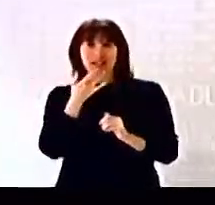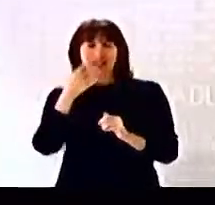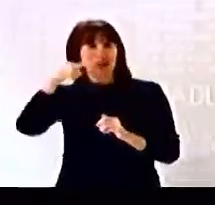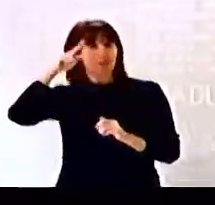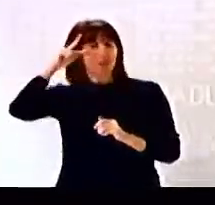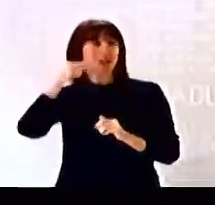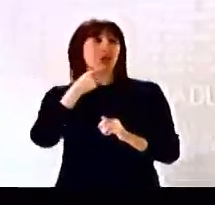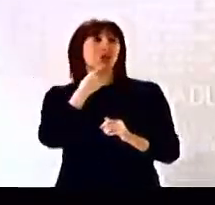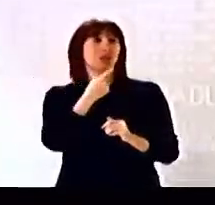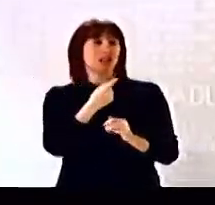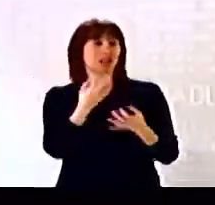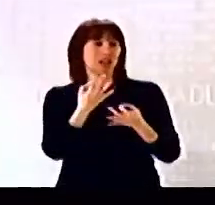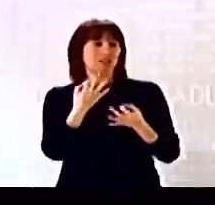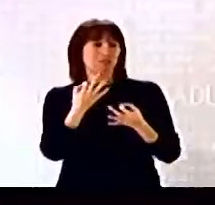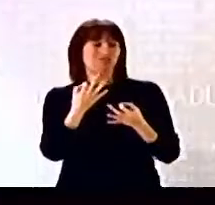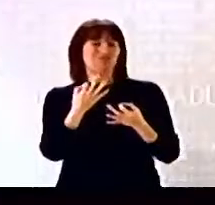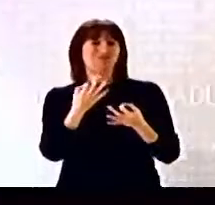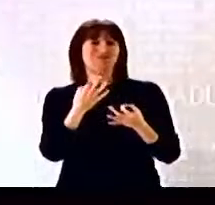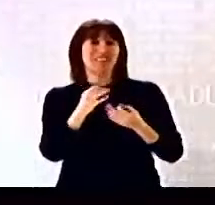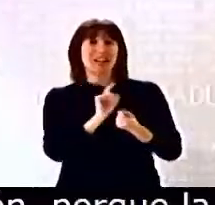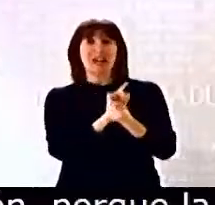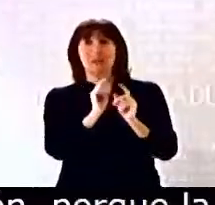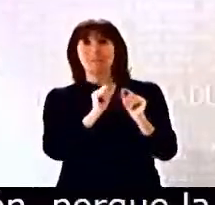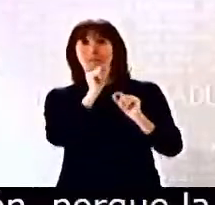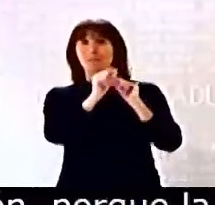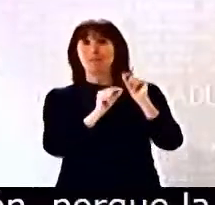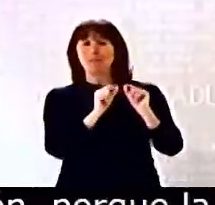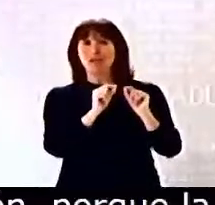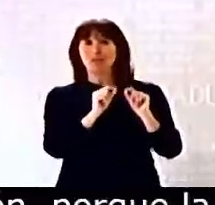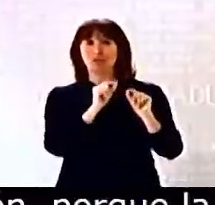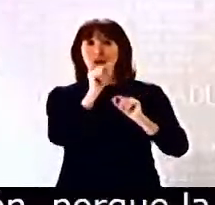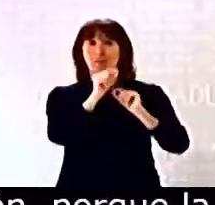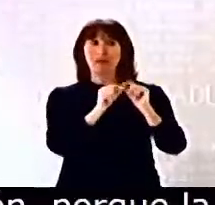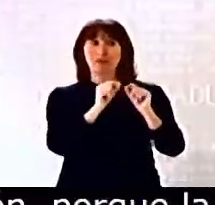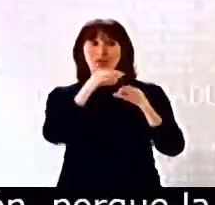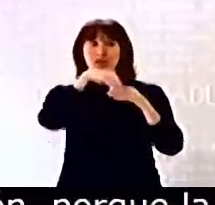expertos, la cepa británica, la variante británica, mejor dicho,